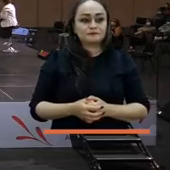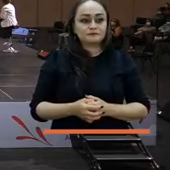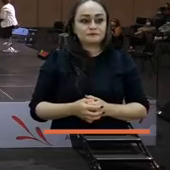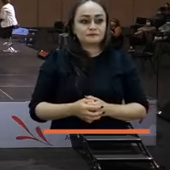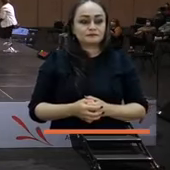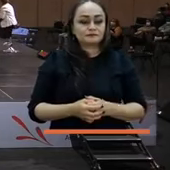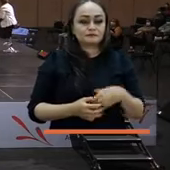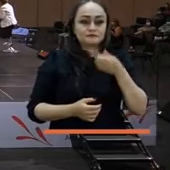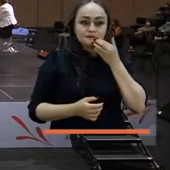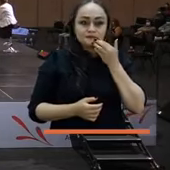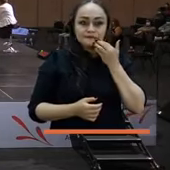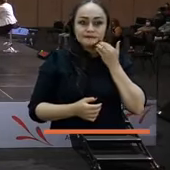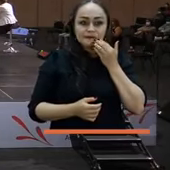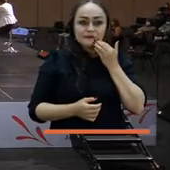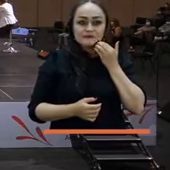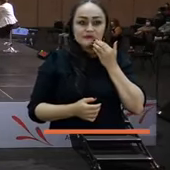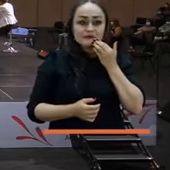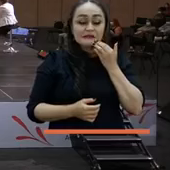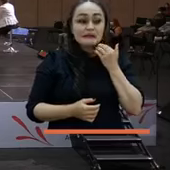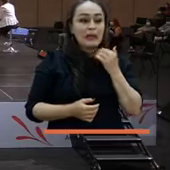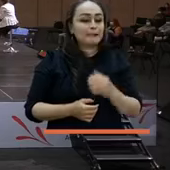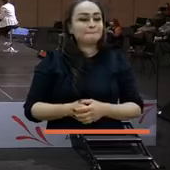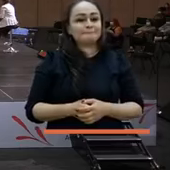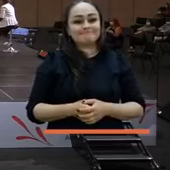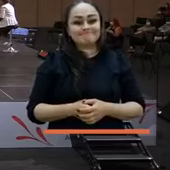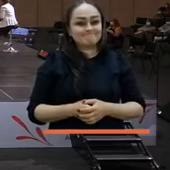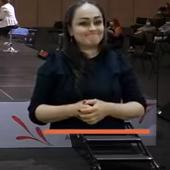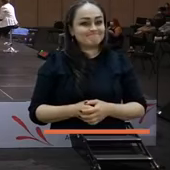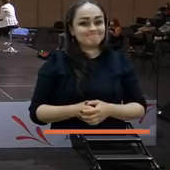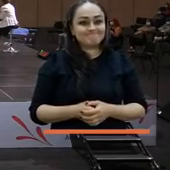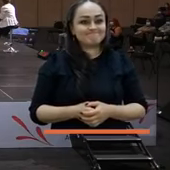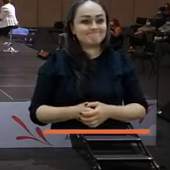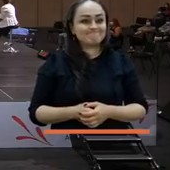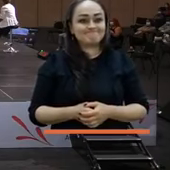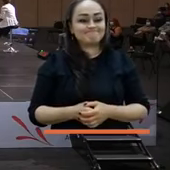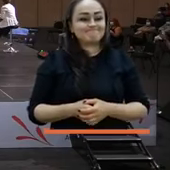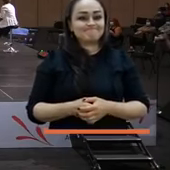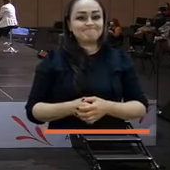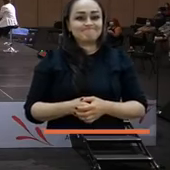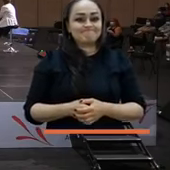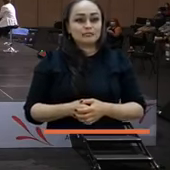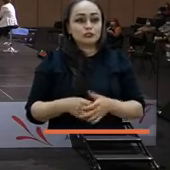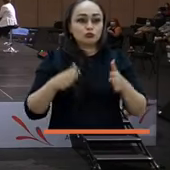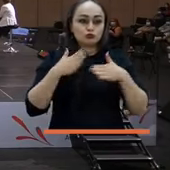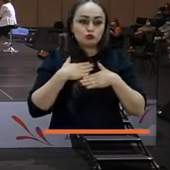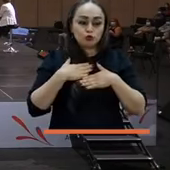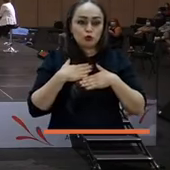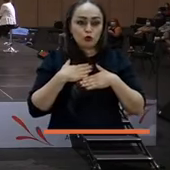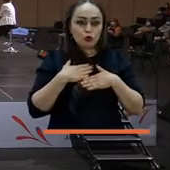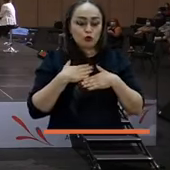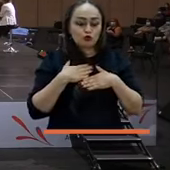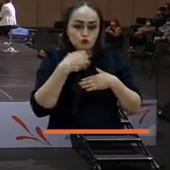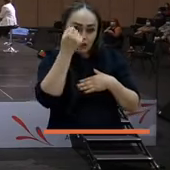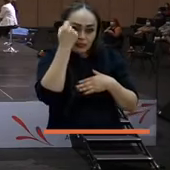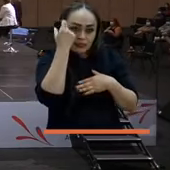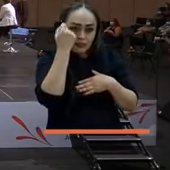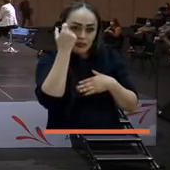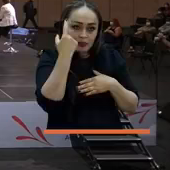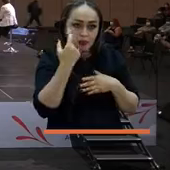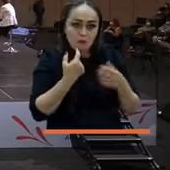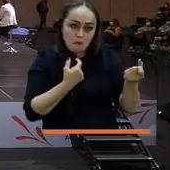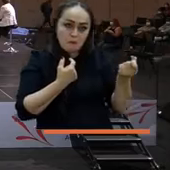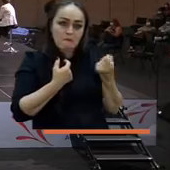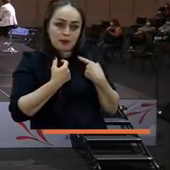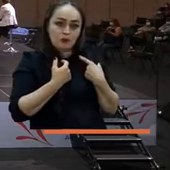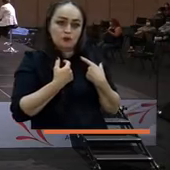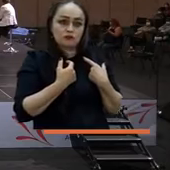bueno no no tenemos el conteo porque justamente pues yo yo entiendo yo entiendo y me parece súper bueno que aparezca